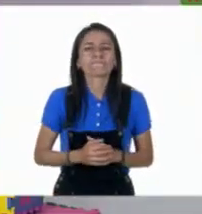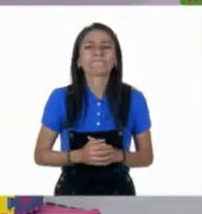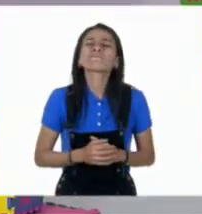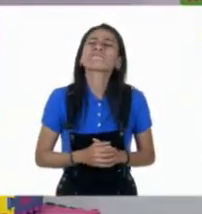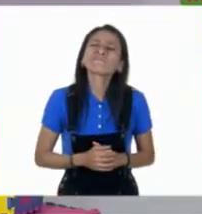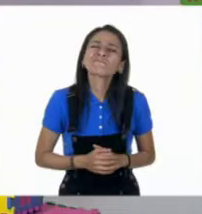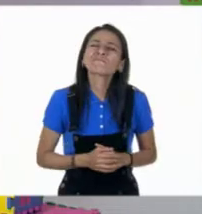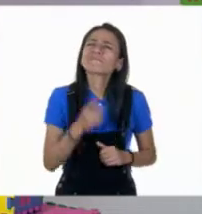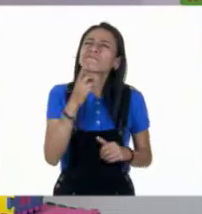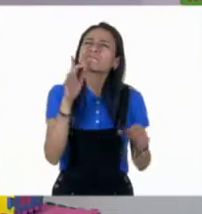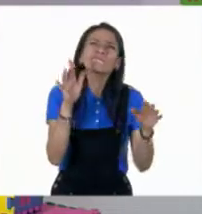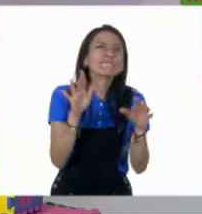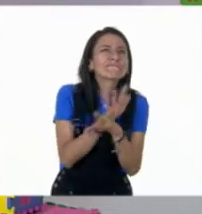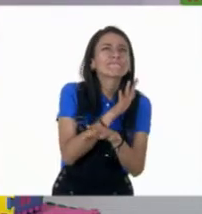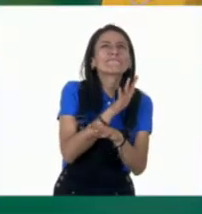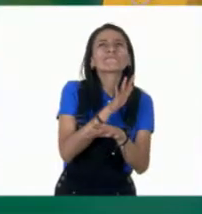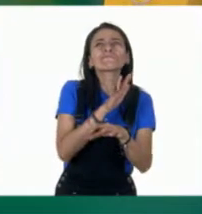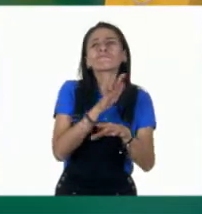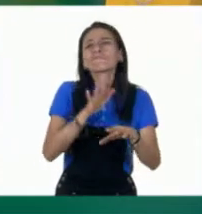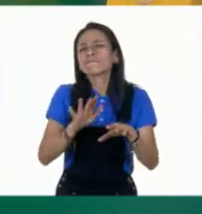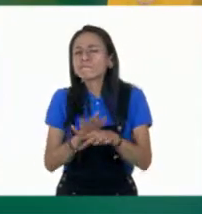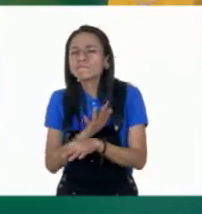ocurren estos cambios?